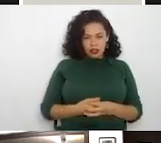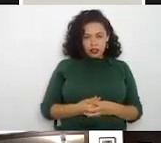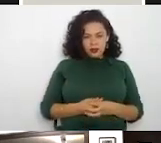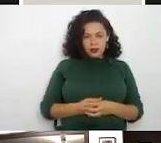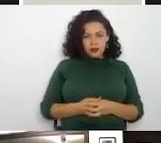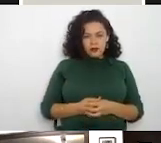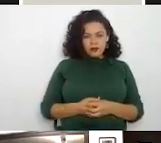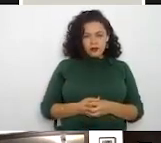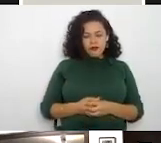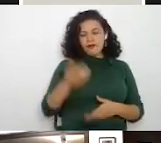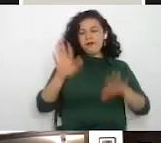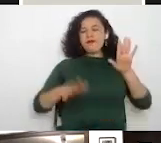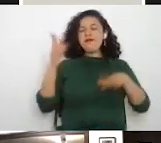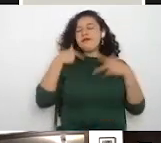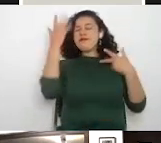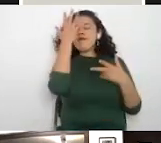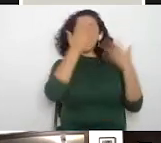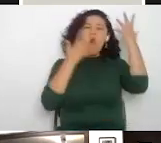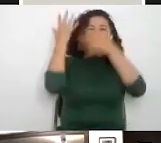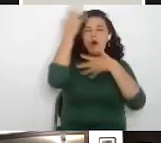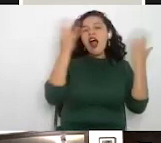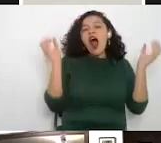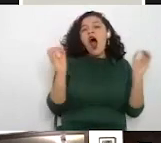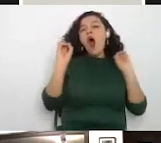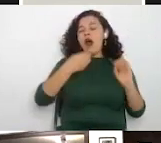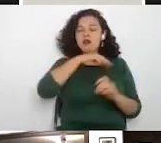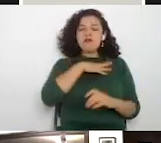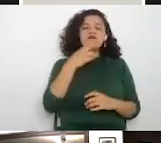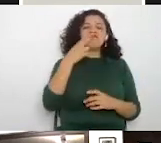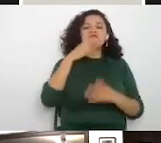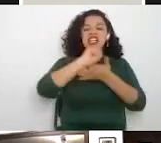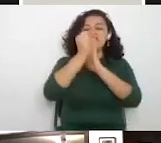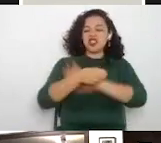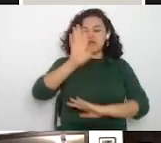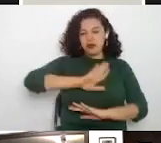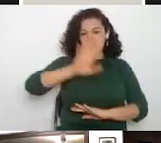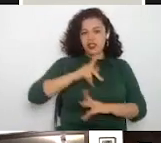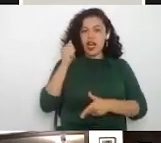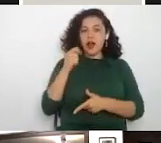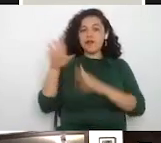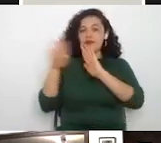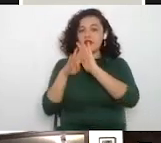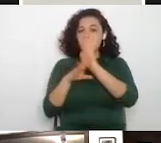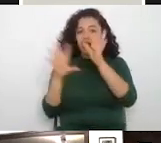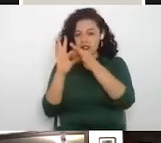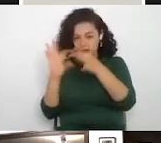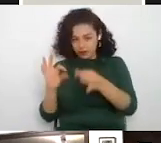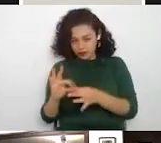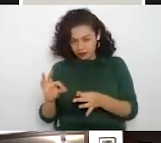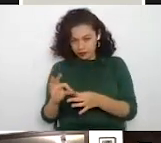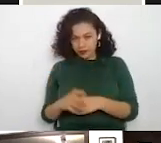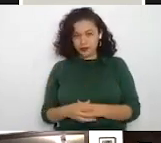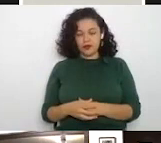si confundimos o simplemente utilizamos como si fueran sinónimos, es el procedimiento, ¿sí? Con el proceso.